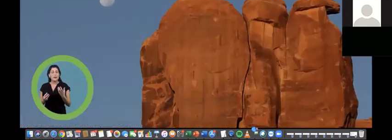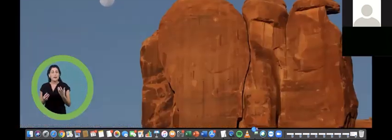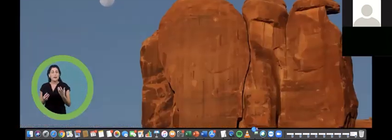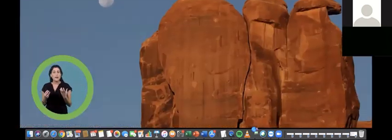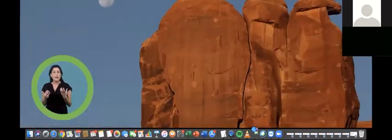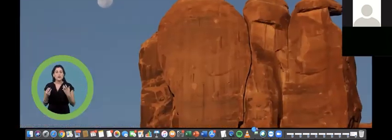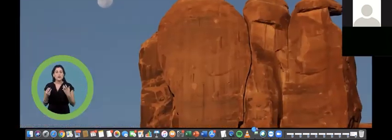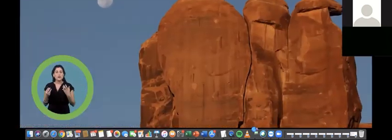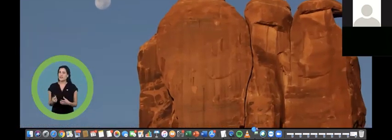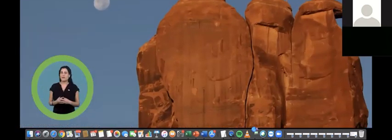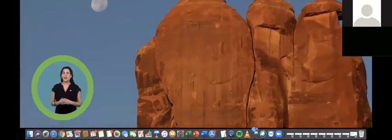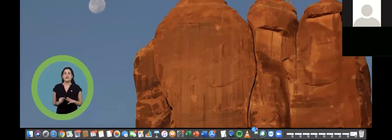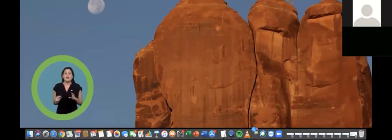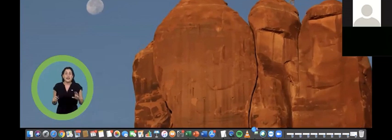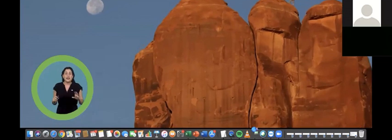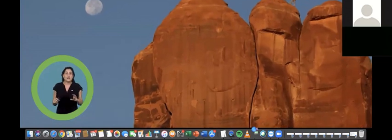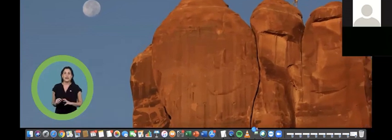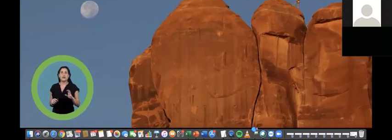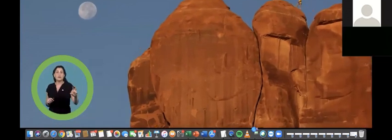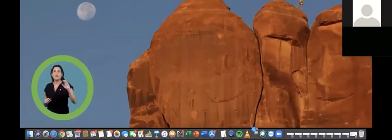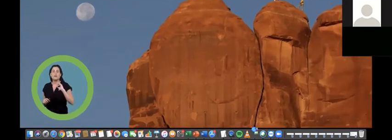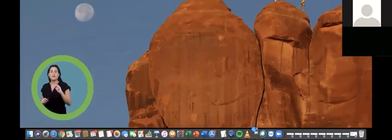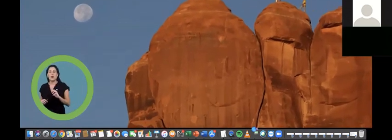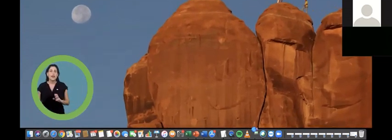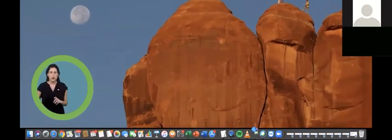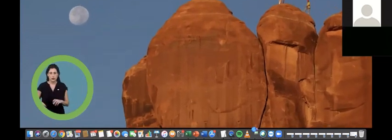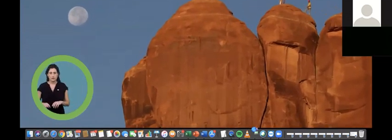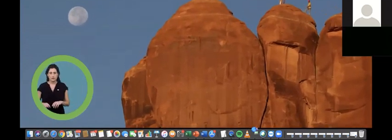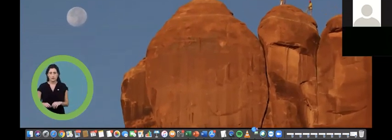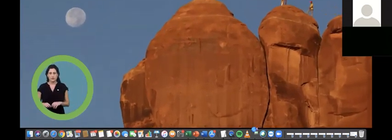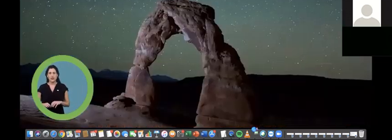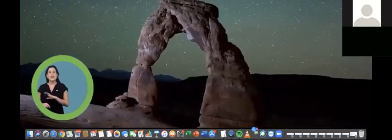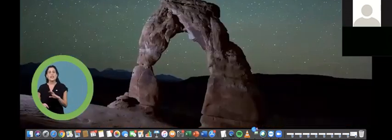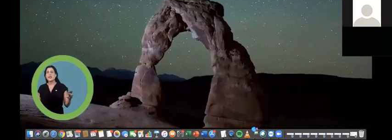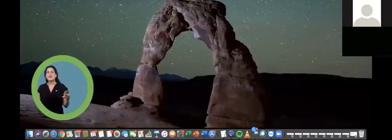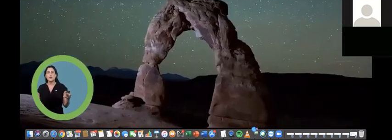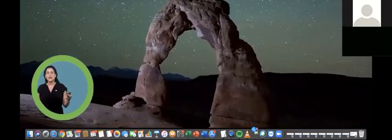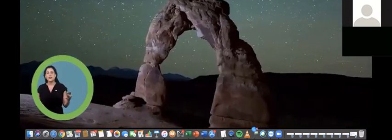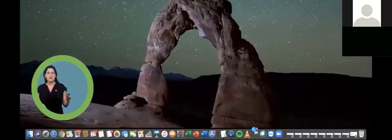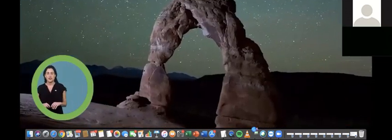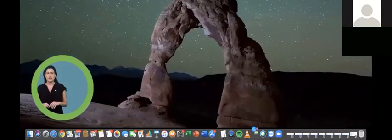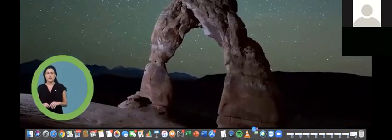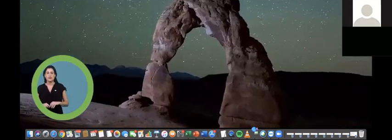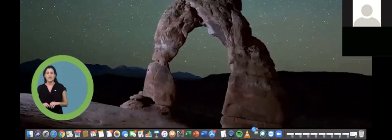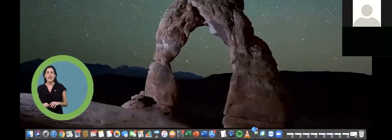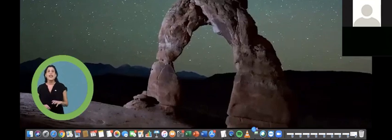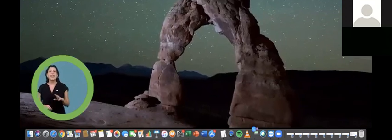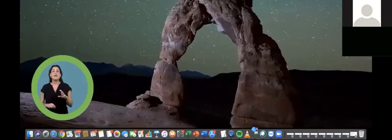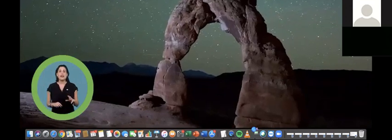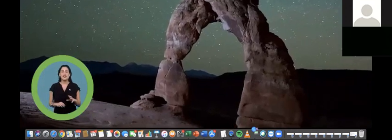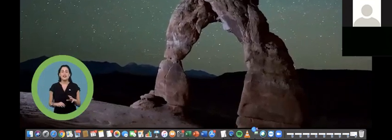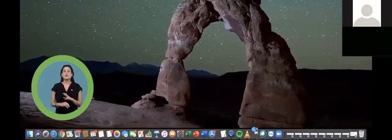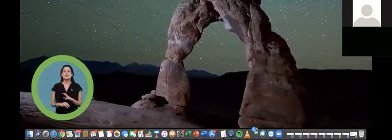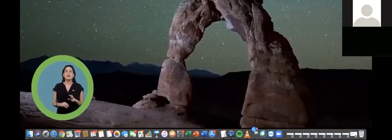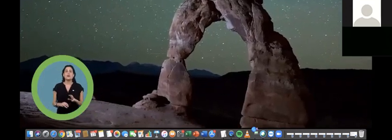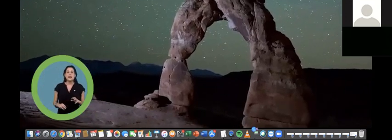salvaje. Si tenemos suerte, podríamos ver un puma o un halcón. Y una de las actividades favoritas de los visitantes es acampar y observar las